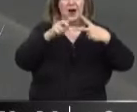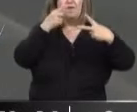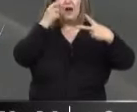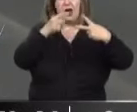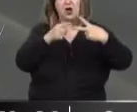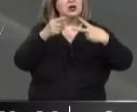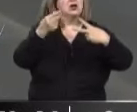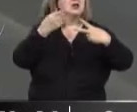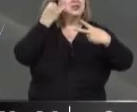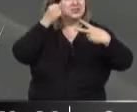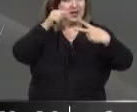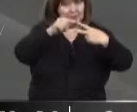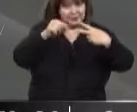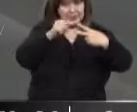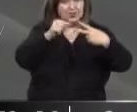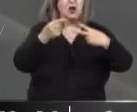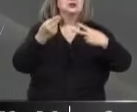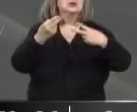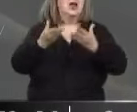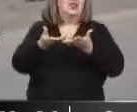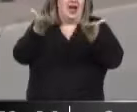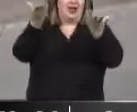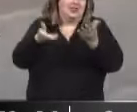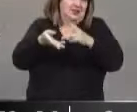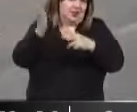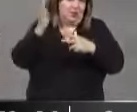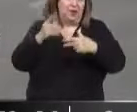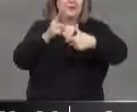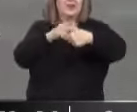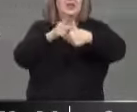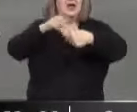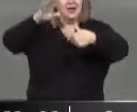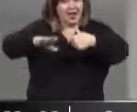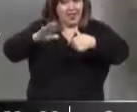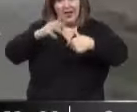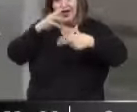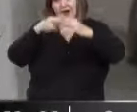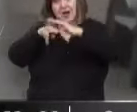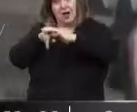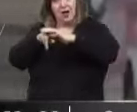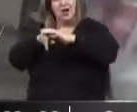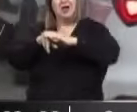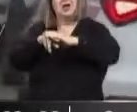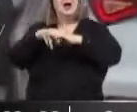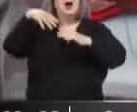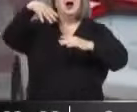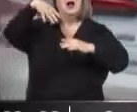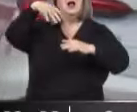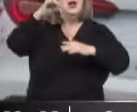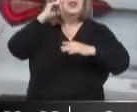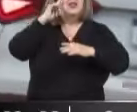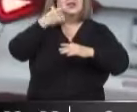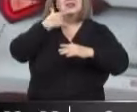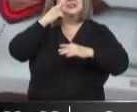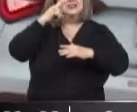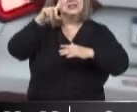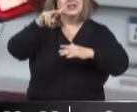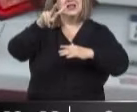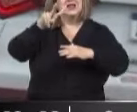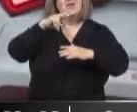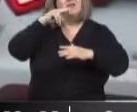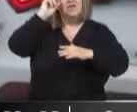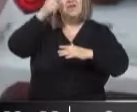que la única estudiante que queda internada es María Eugenia Di Silvestro. Ella todavía está en terapia intensiva y su estado